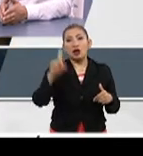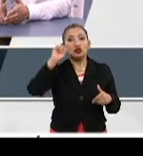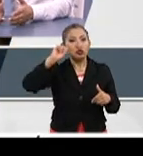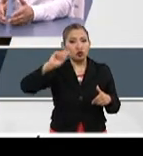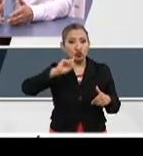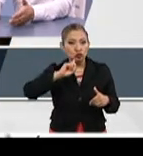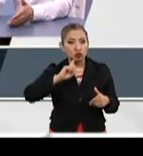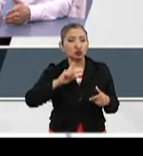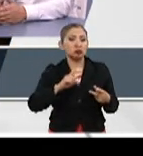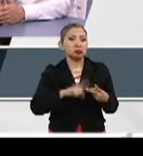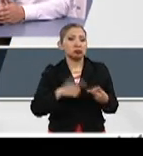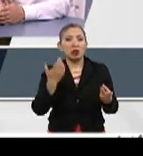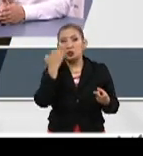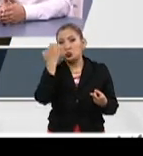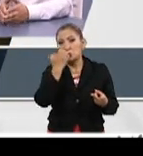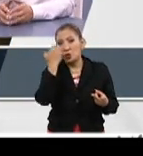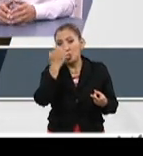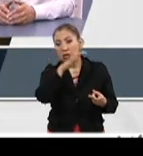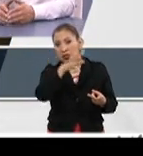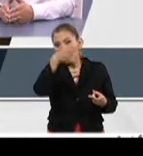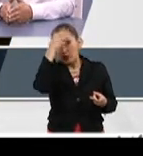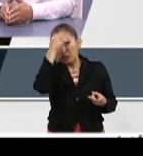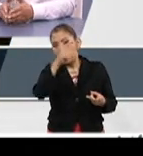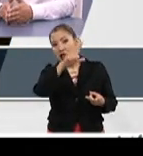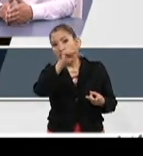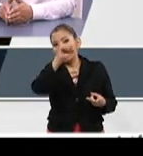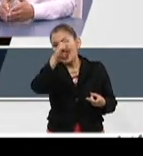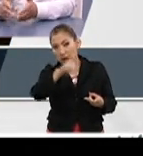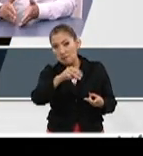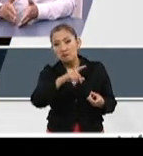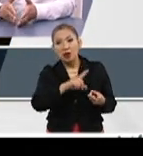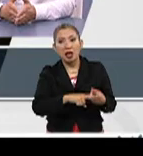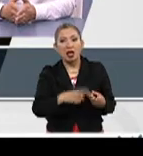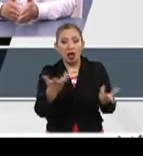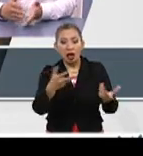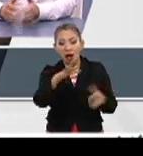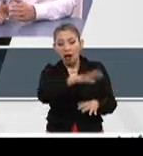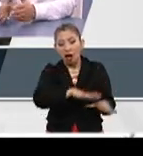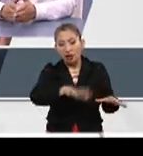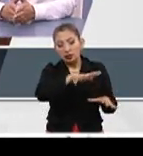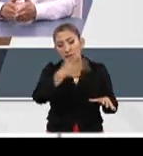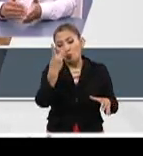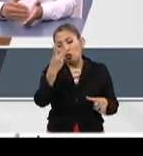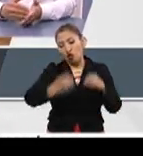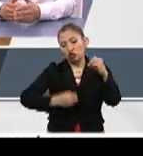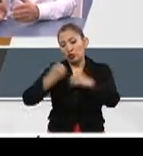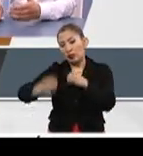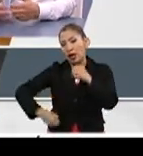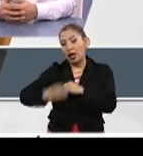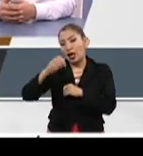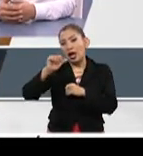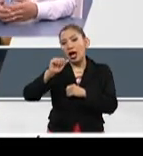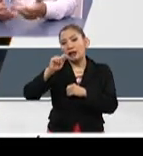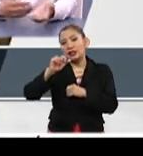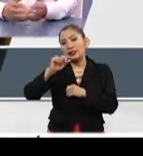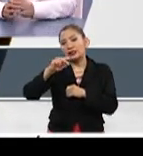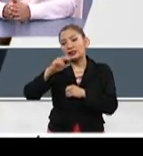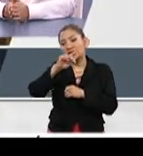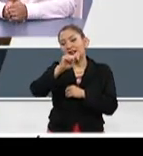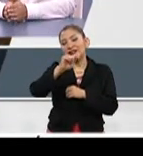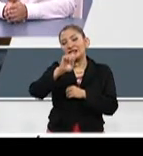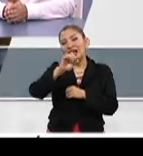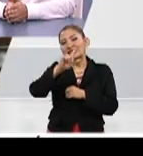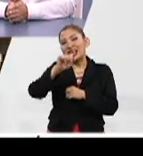para sordos, ¿no? La Escuela de Aprendiendo LSM genera un par de obras que se llama Tarzanita, que es una versión de Tarzán,